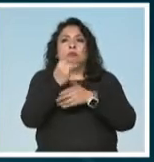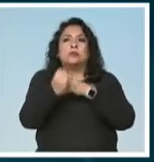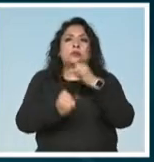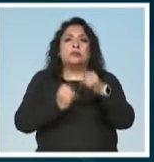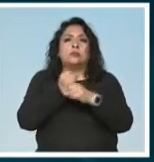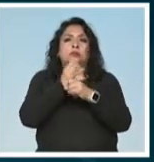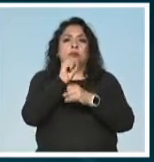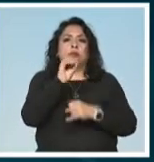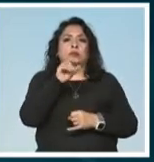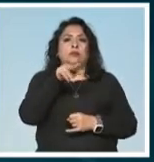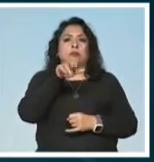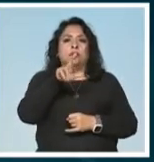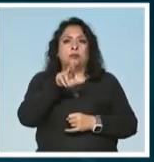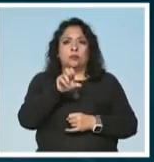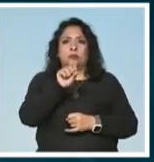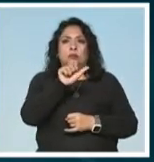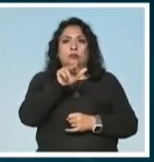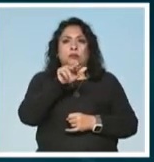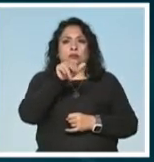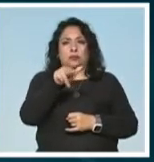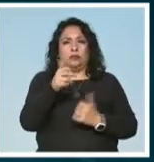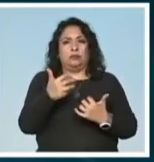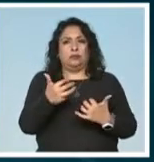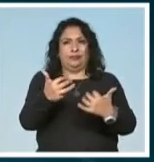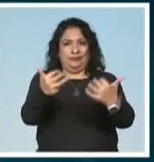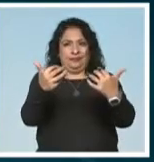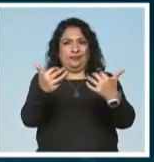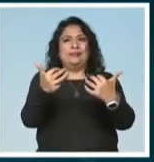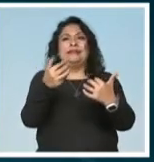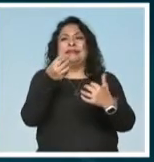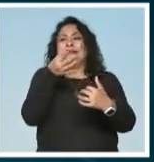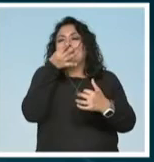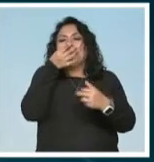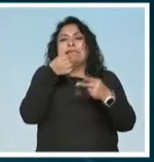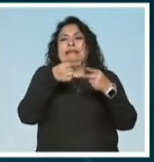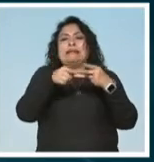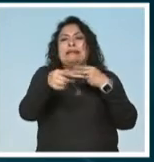internacional Sonora Santanera, cuyo evento está por